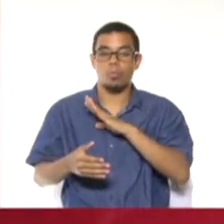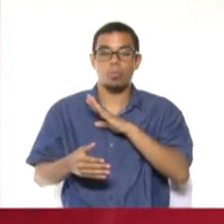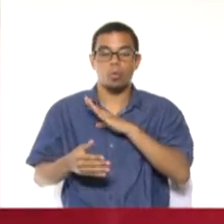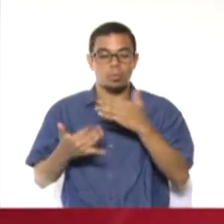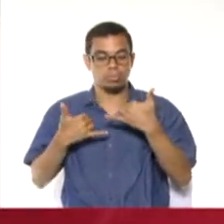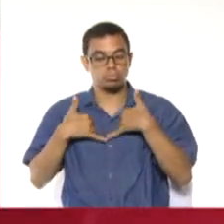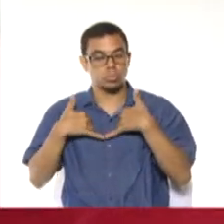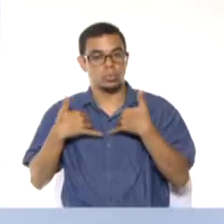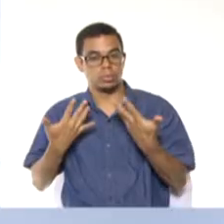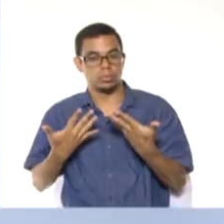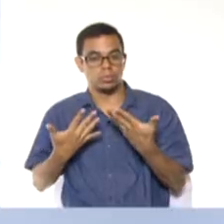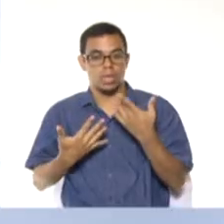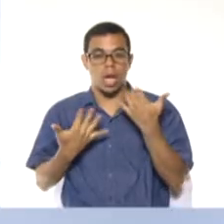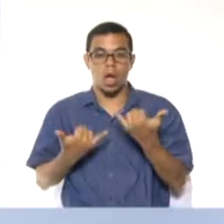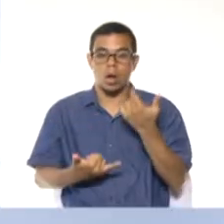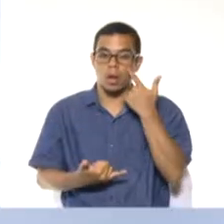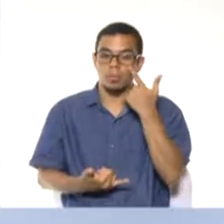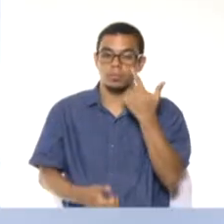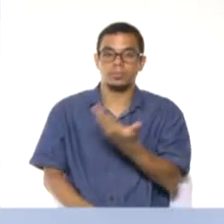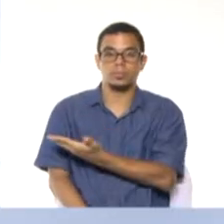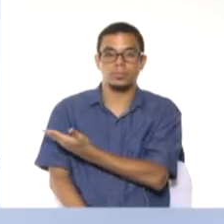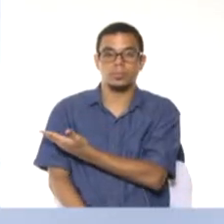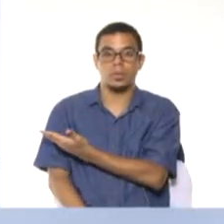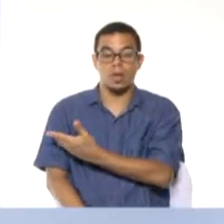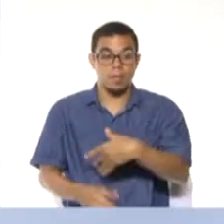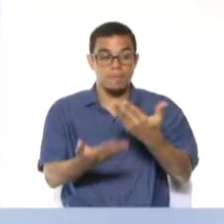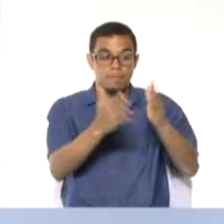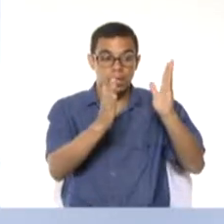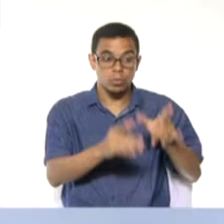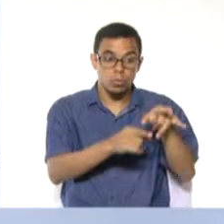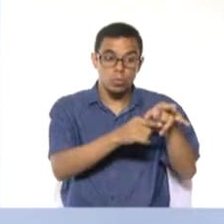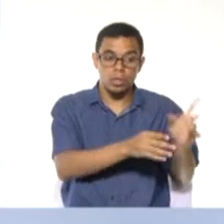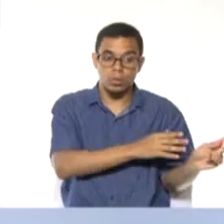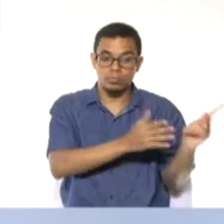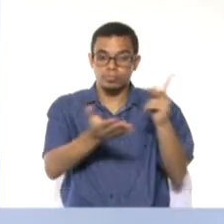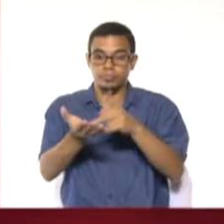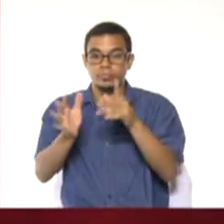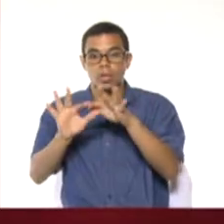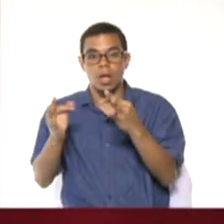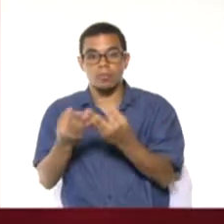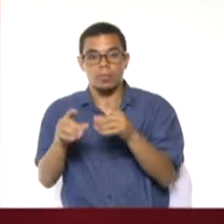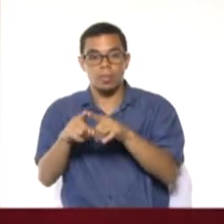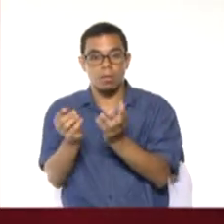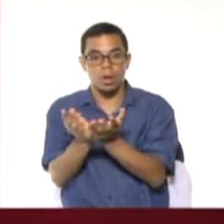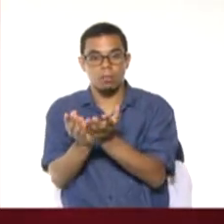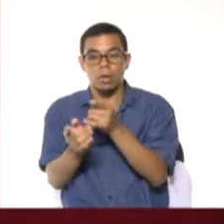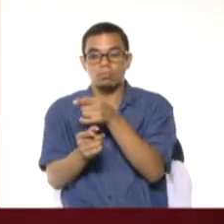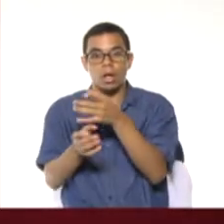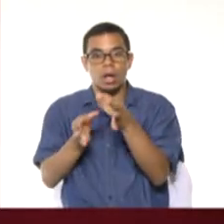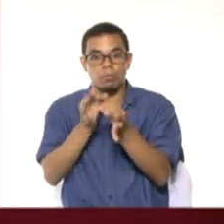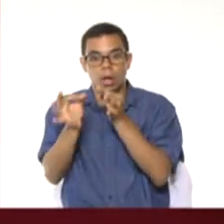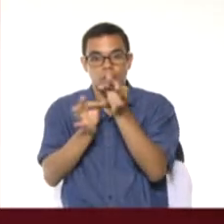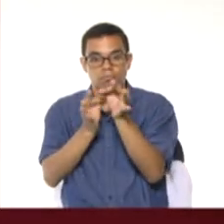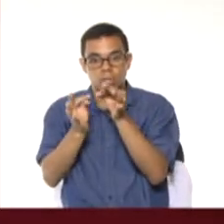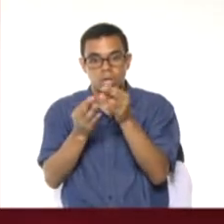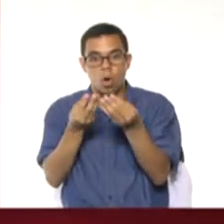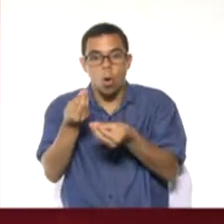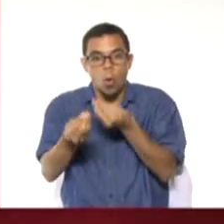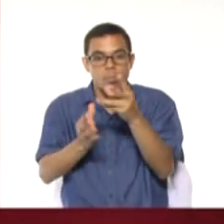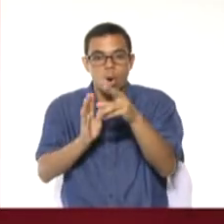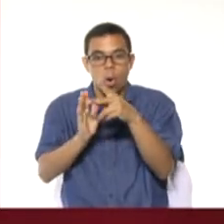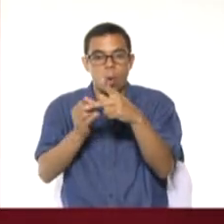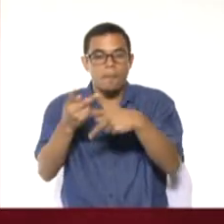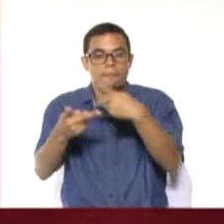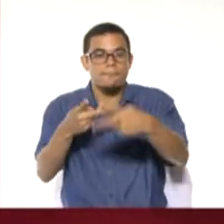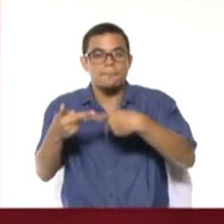ustedes vean acá cuando él venga como invitado. Además, no solamente él, voy a tener invitados en este segundo momento